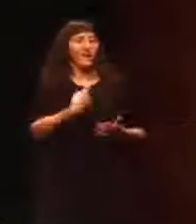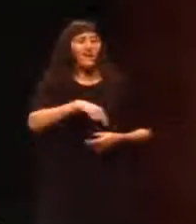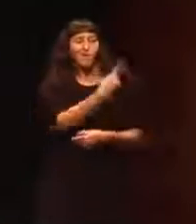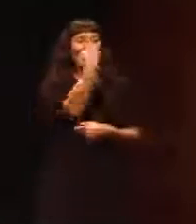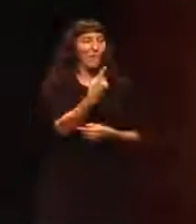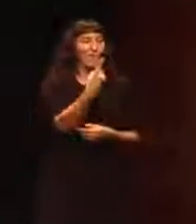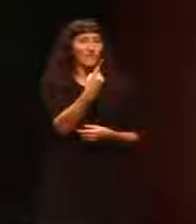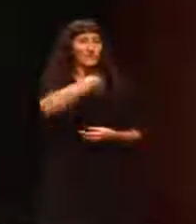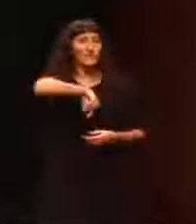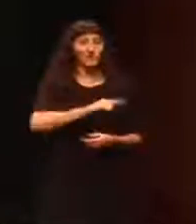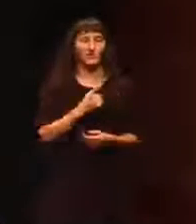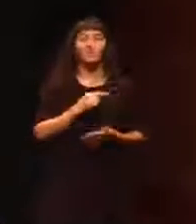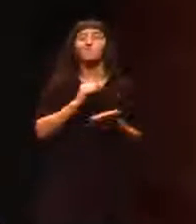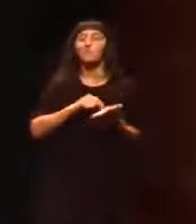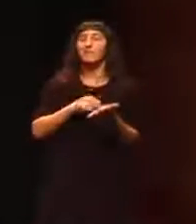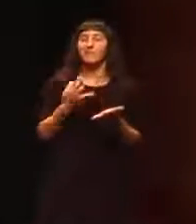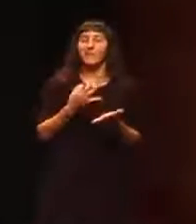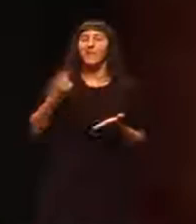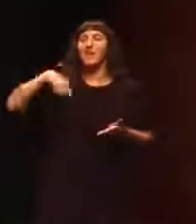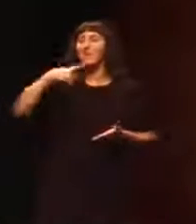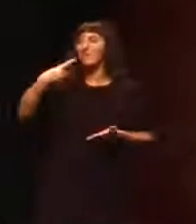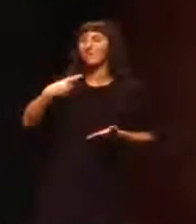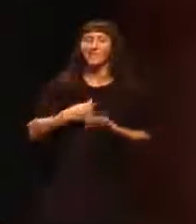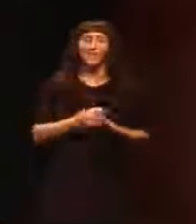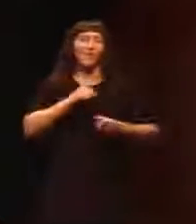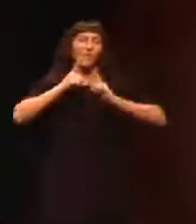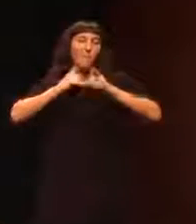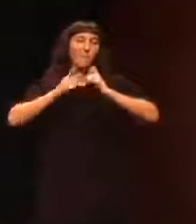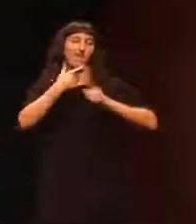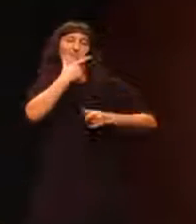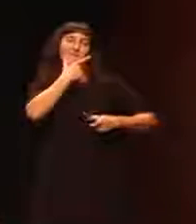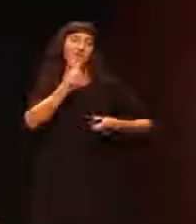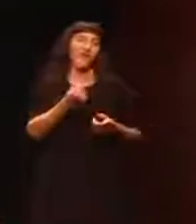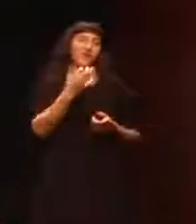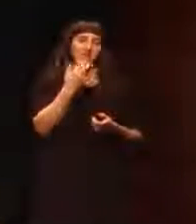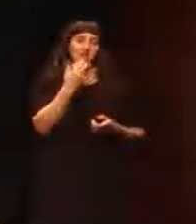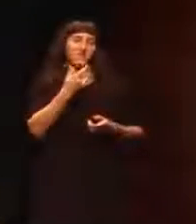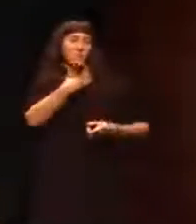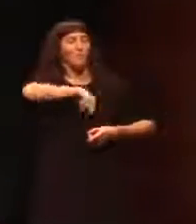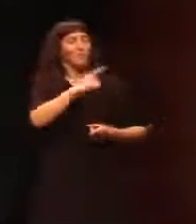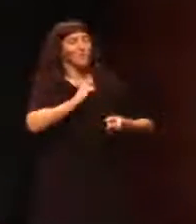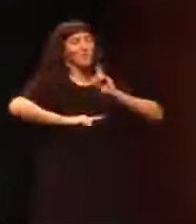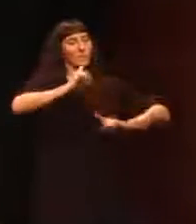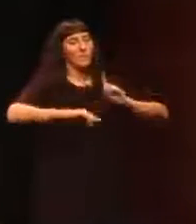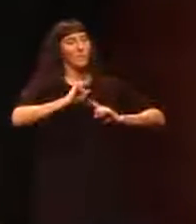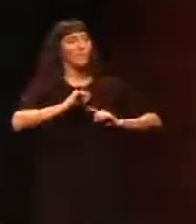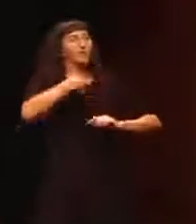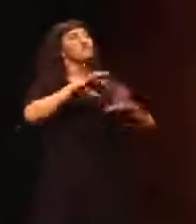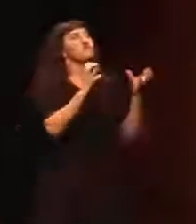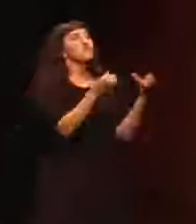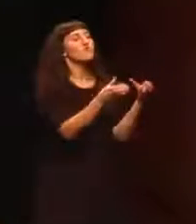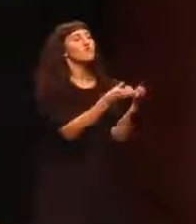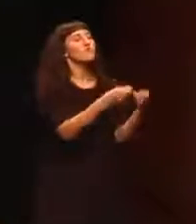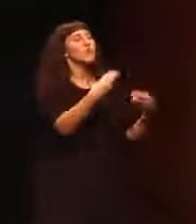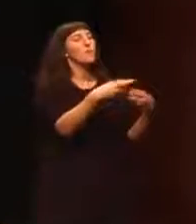cosa que les hemos tomado la nota cuando decían qué fácil es quejarse de las cosas. Si tenéis algún problema, formad un partido